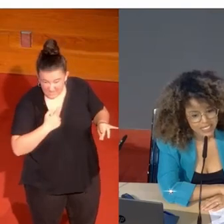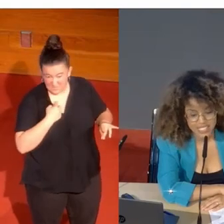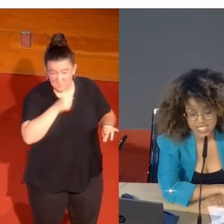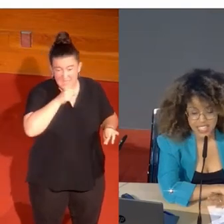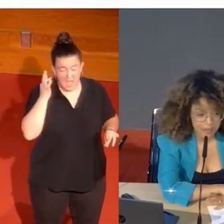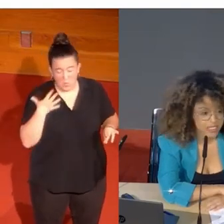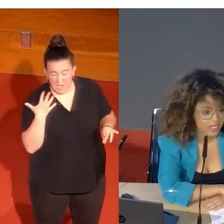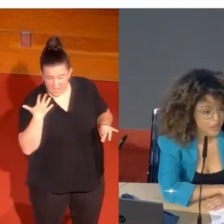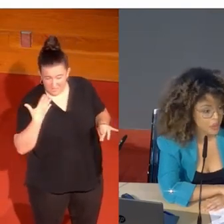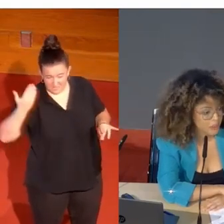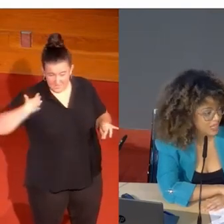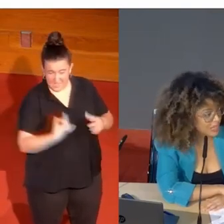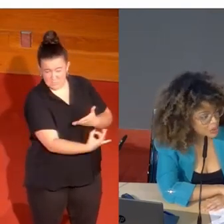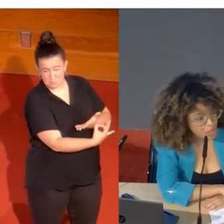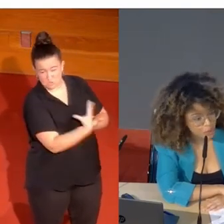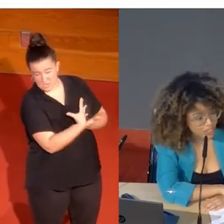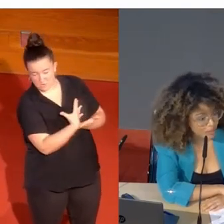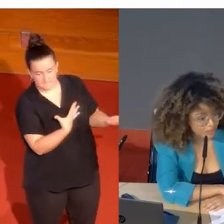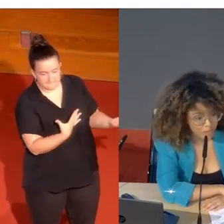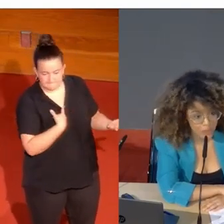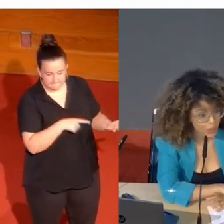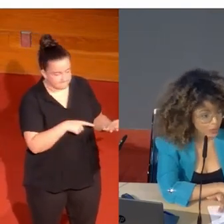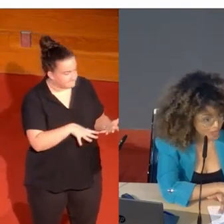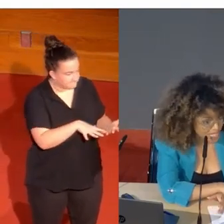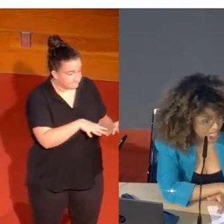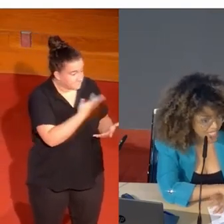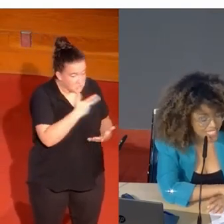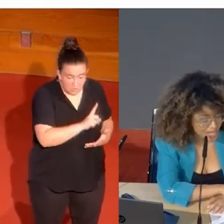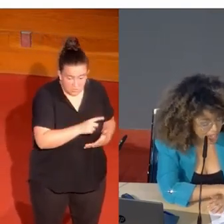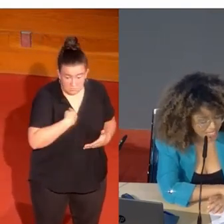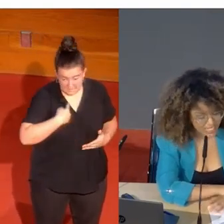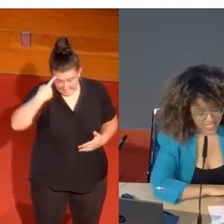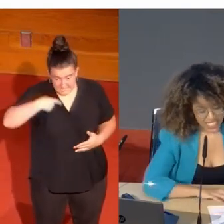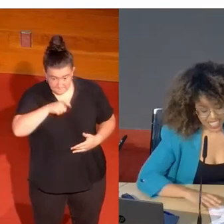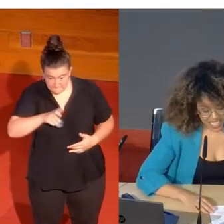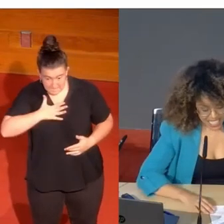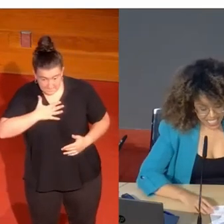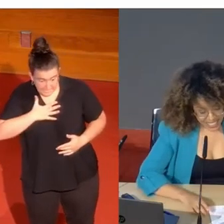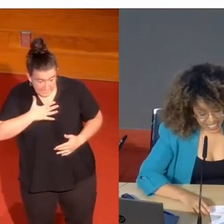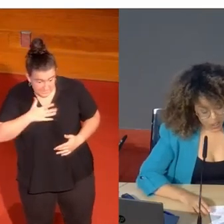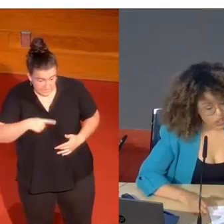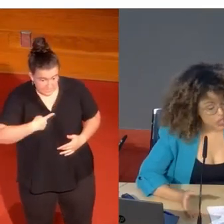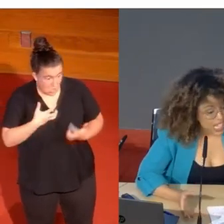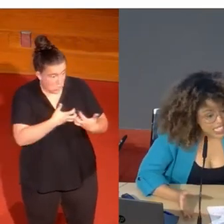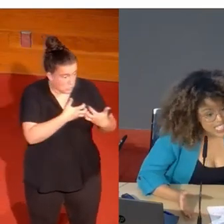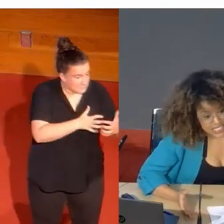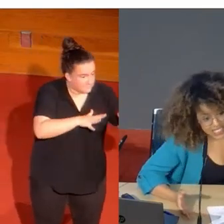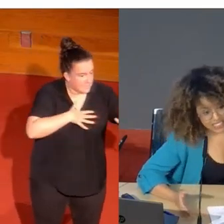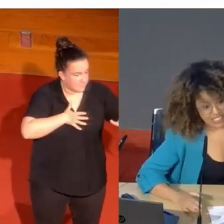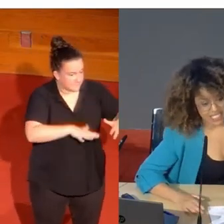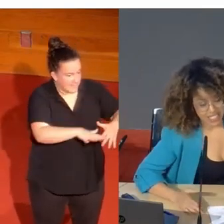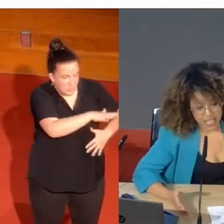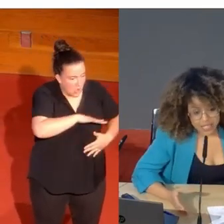y que desgraciadamente veo que mi gente lucha por ella pero no conozco ese Ese mar y lo que nos llega